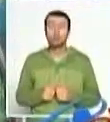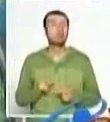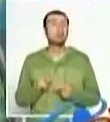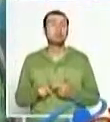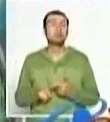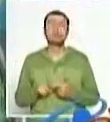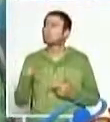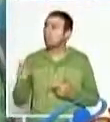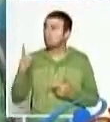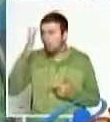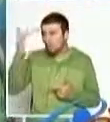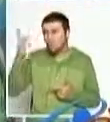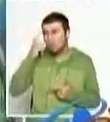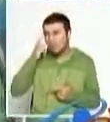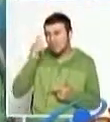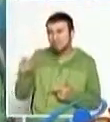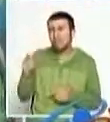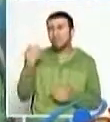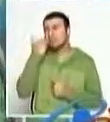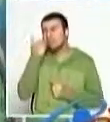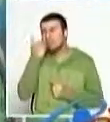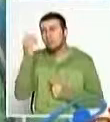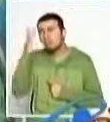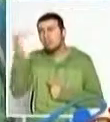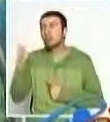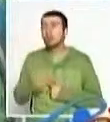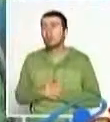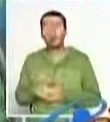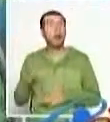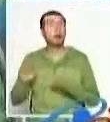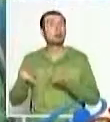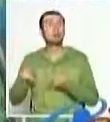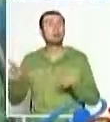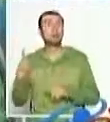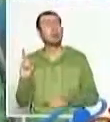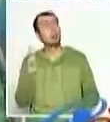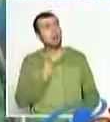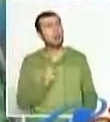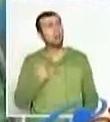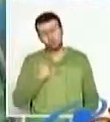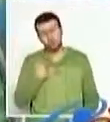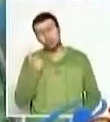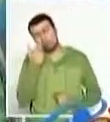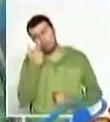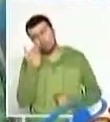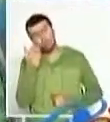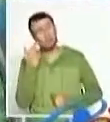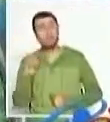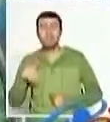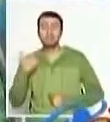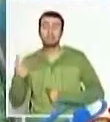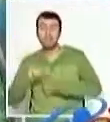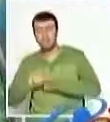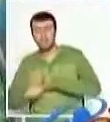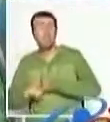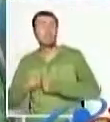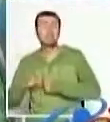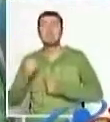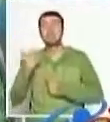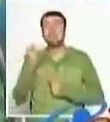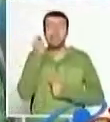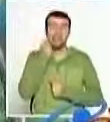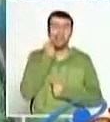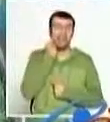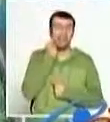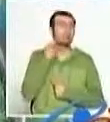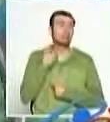achaca? Muchos pacientes nos hacen el diagnóstico. Fue después de una cirugía, fue después de este tratamiento odontológico, fue después de que